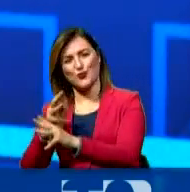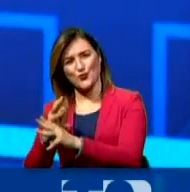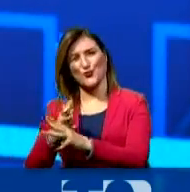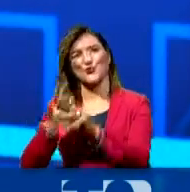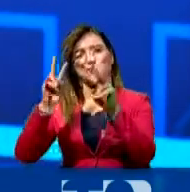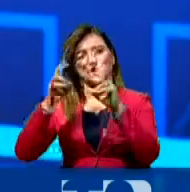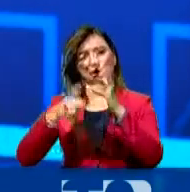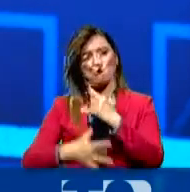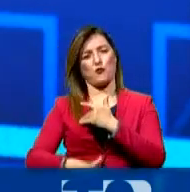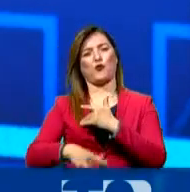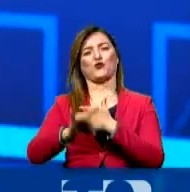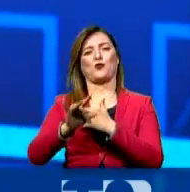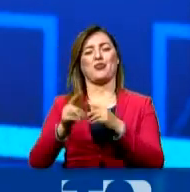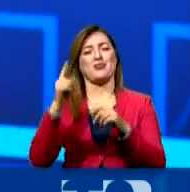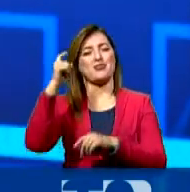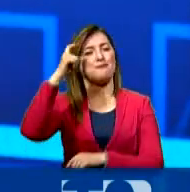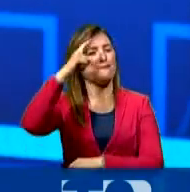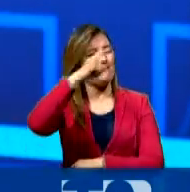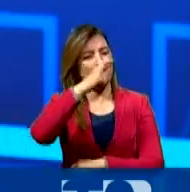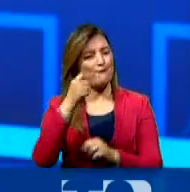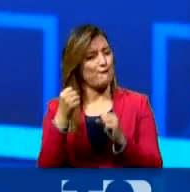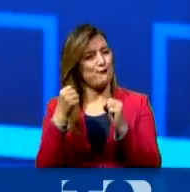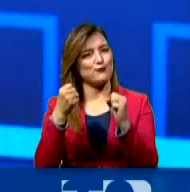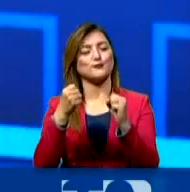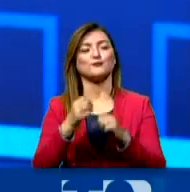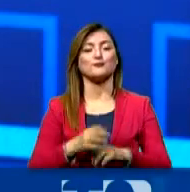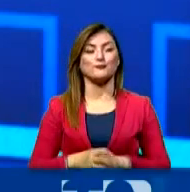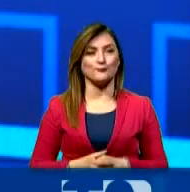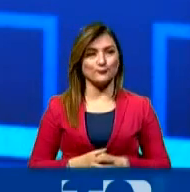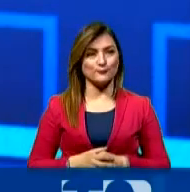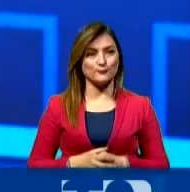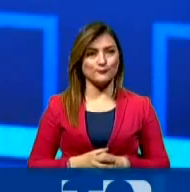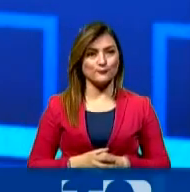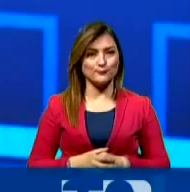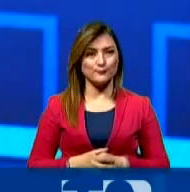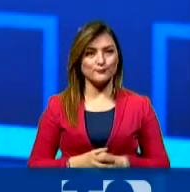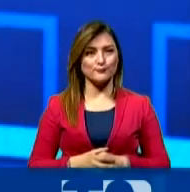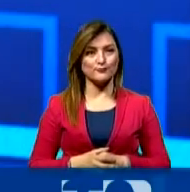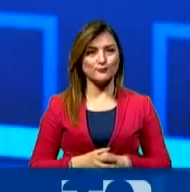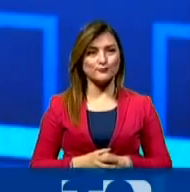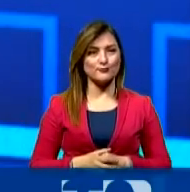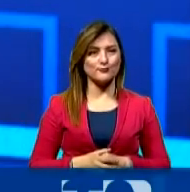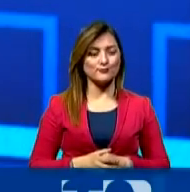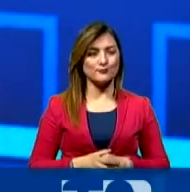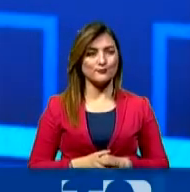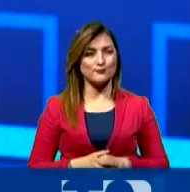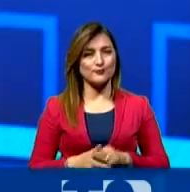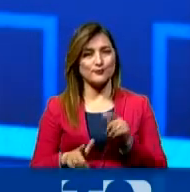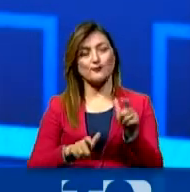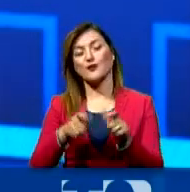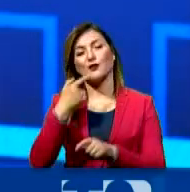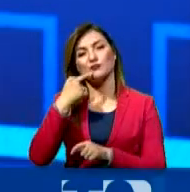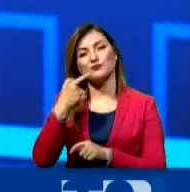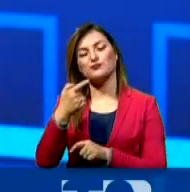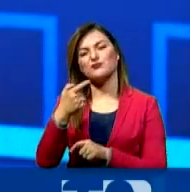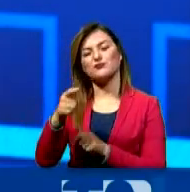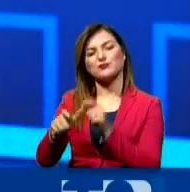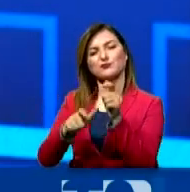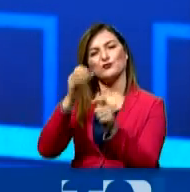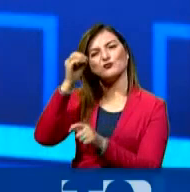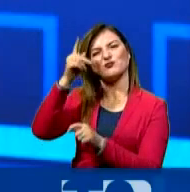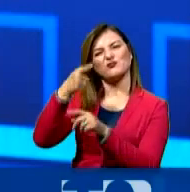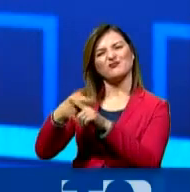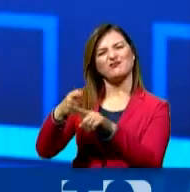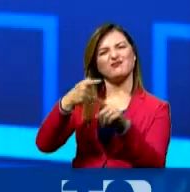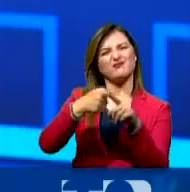modo que lo que ha acontecido en la reacción inicial y lo que muy probablemente va a